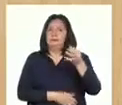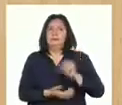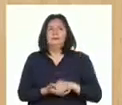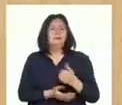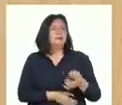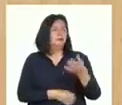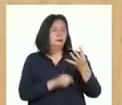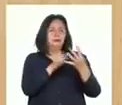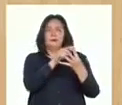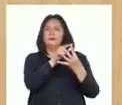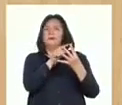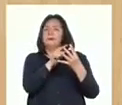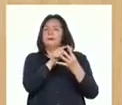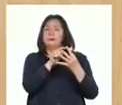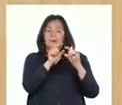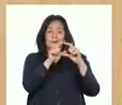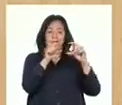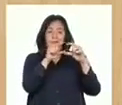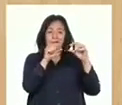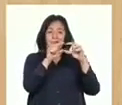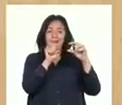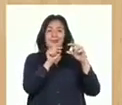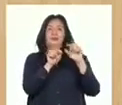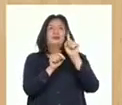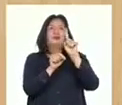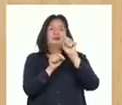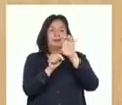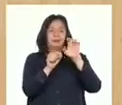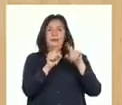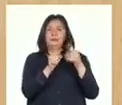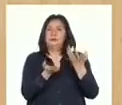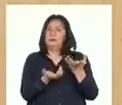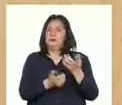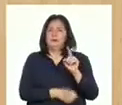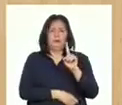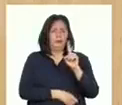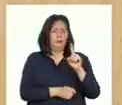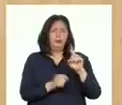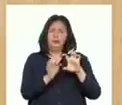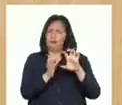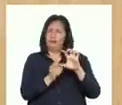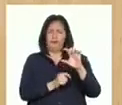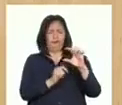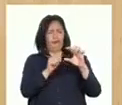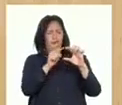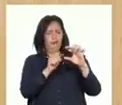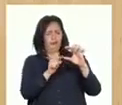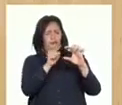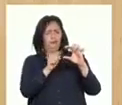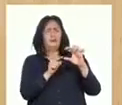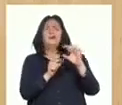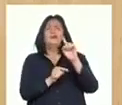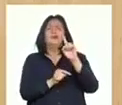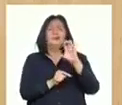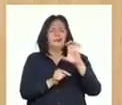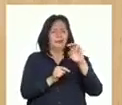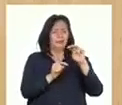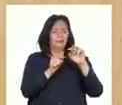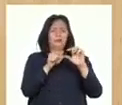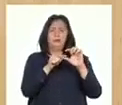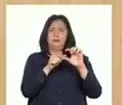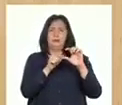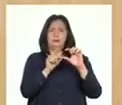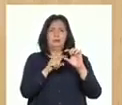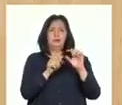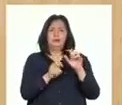Efectivamente, el cuadradito tenía 1 centímetro de altura. Si el cuadradito medía 1 centímetro de altura, entonces